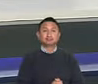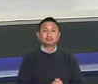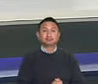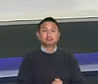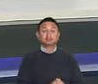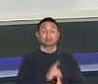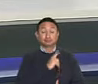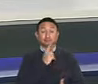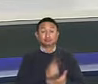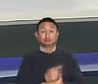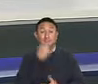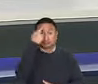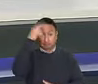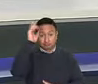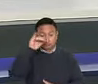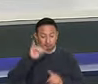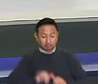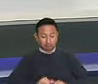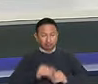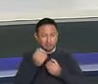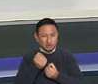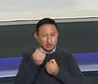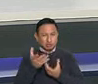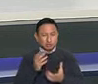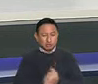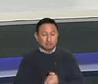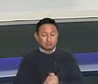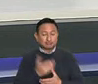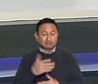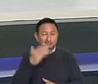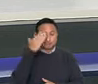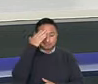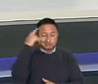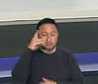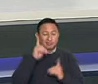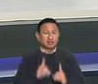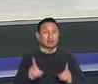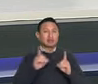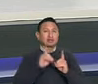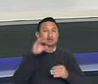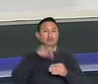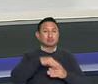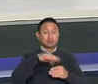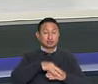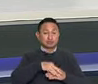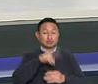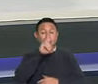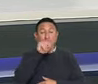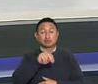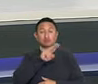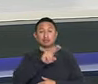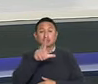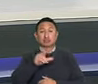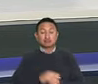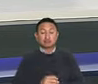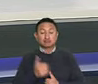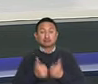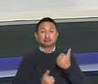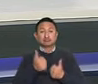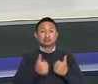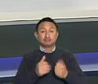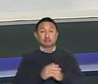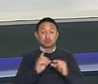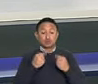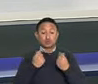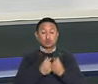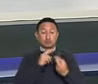En efecto, Roberto, seguimos nosotros informando y tras conocerse ya los resultados de las elecciones seccionales 2023, los candidatos del